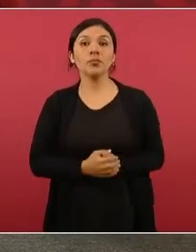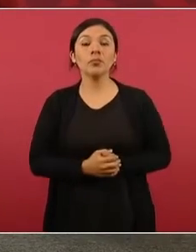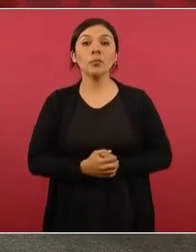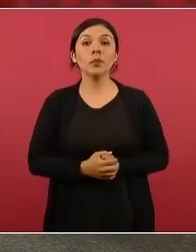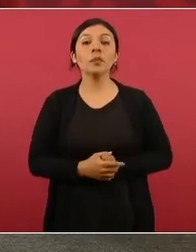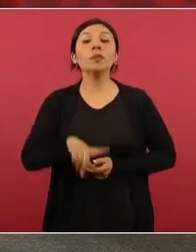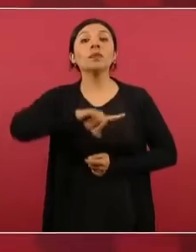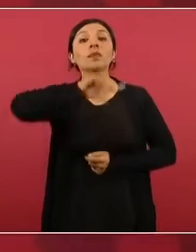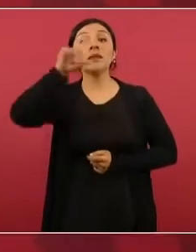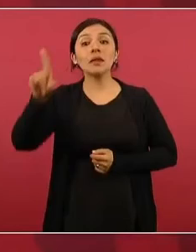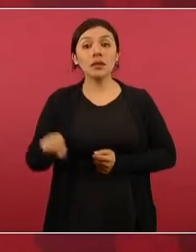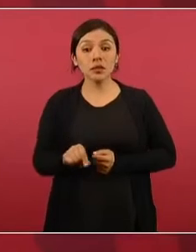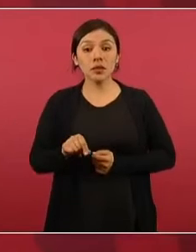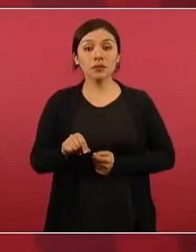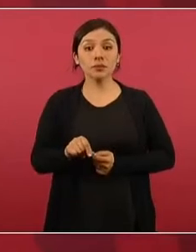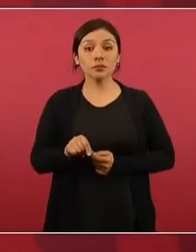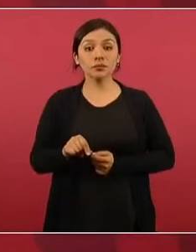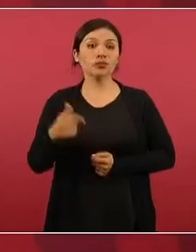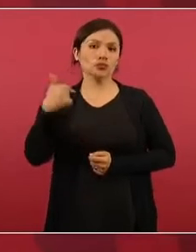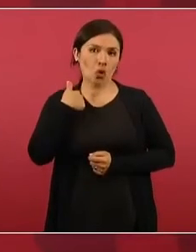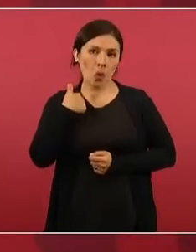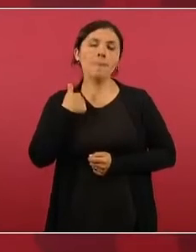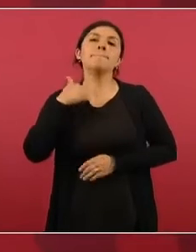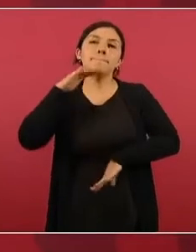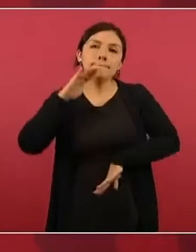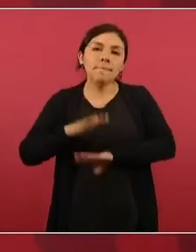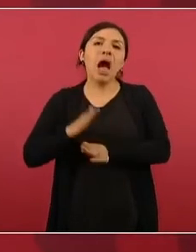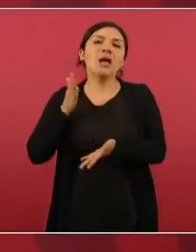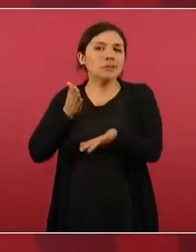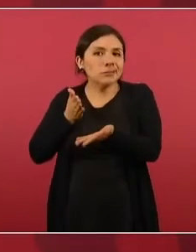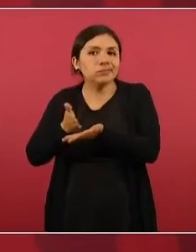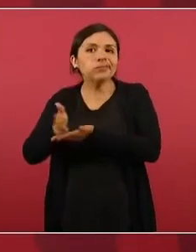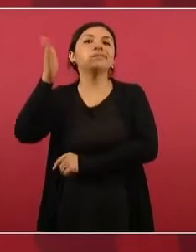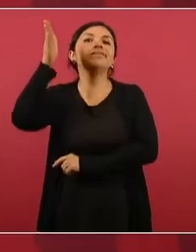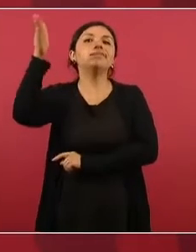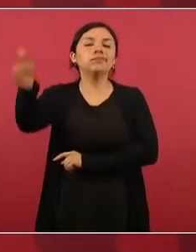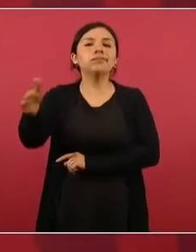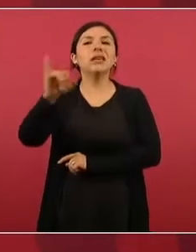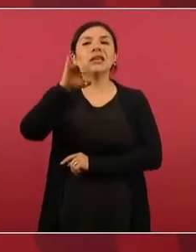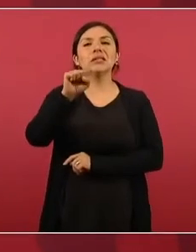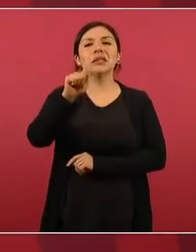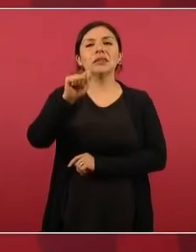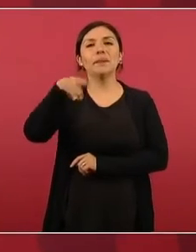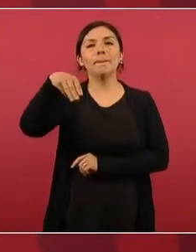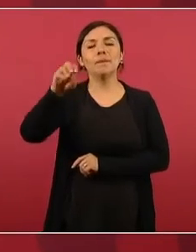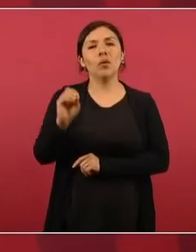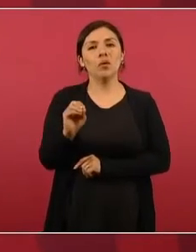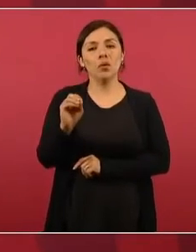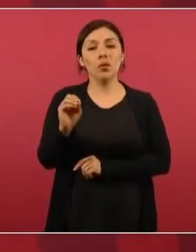Y luego yo ya me sigo al Istmo